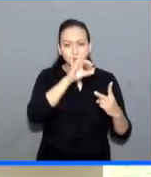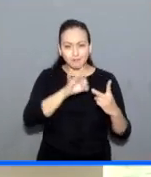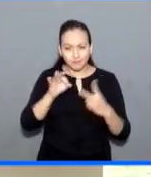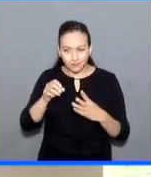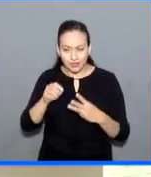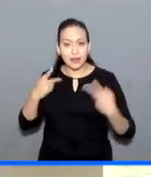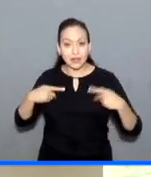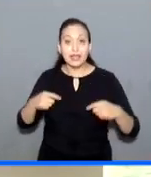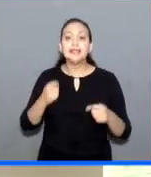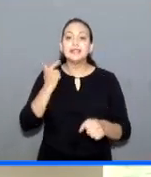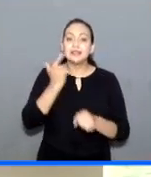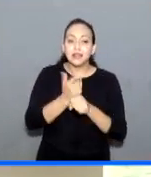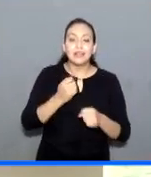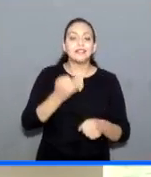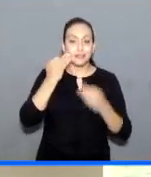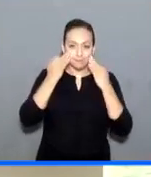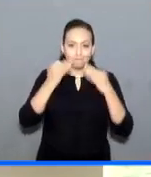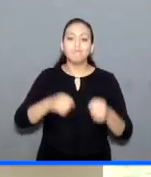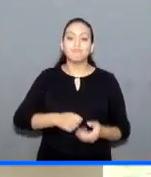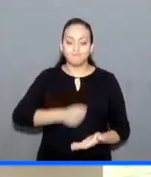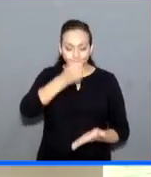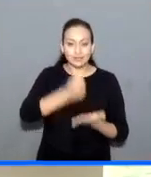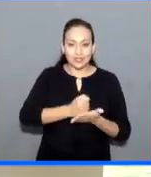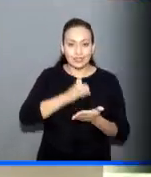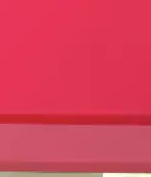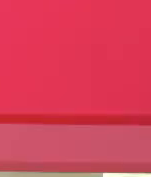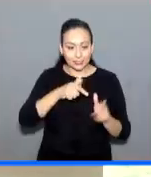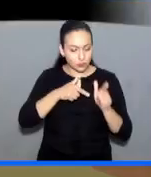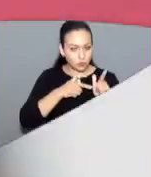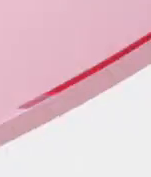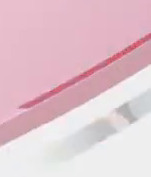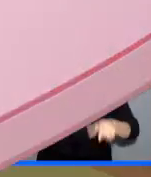no únicamente los vinculados al proceso electoral.